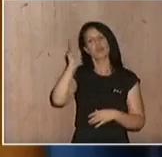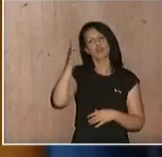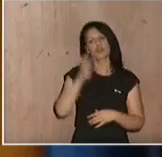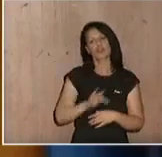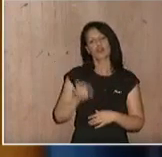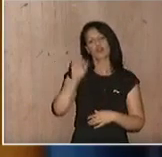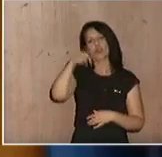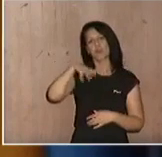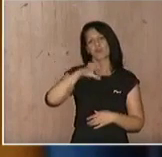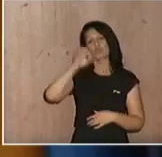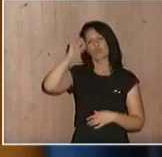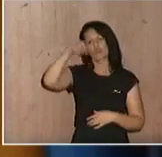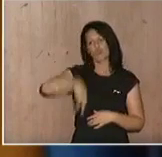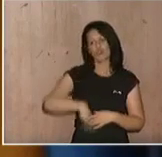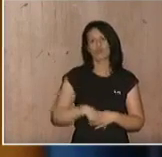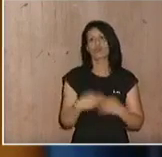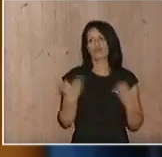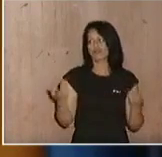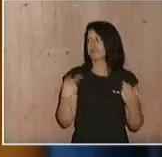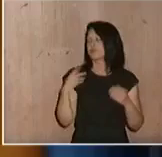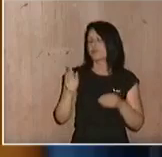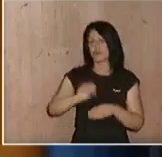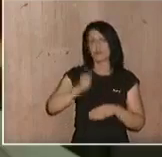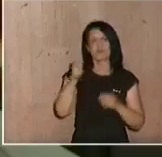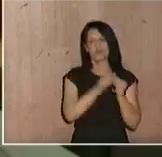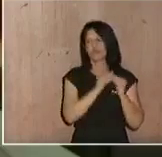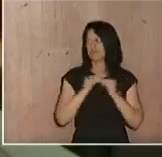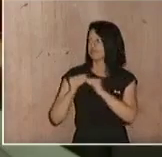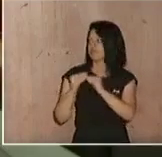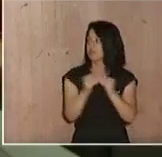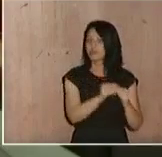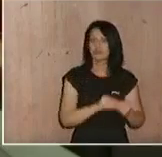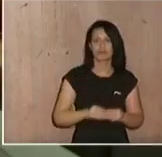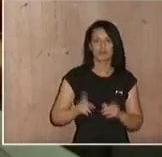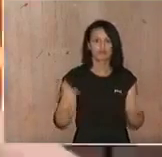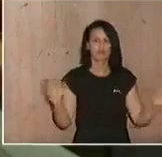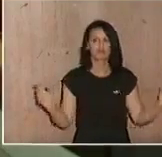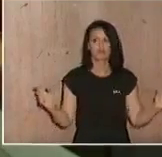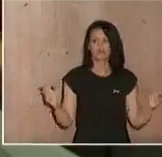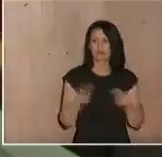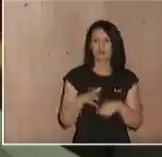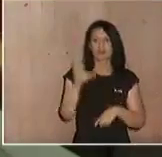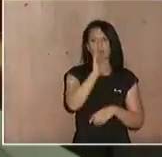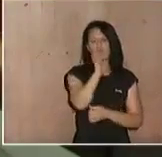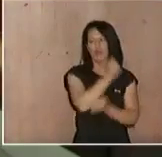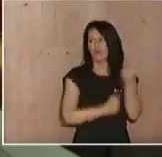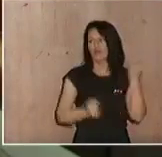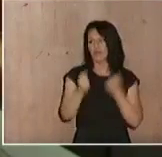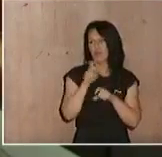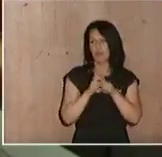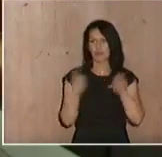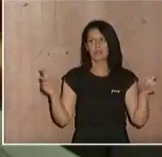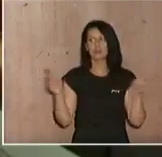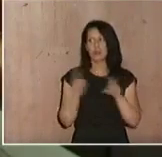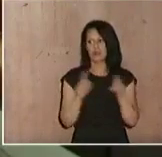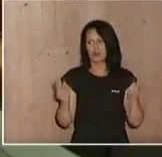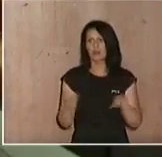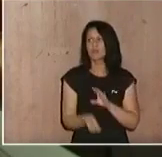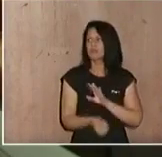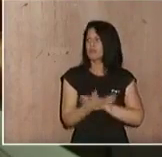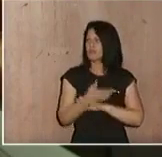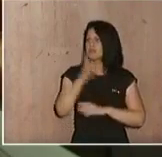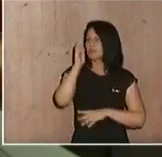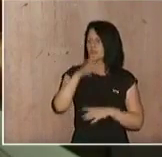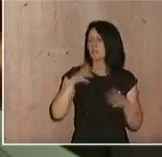Thompson, refrendada por unanimidad por el claustro de la Facultad de Ciencias Económicas y Empresariales y por